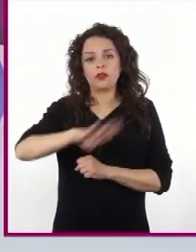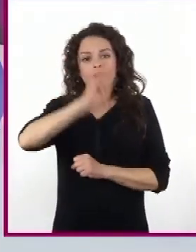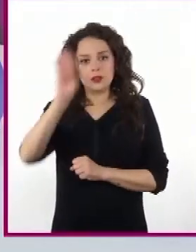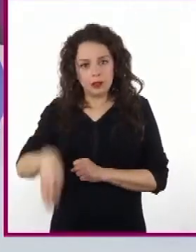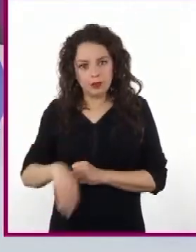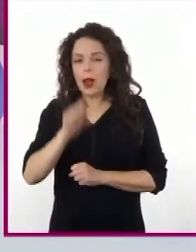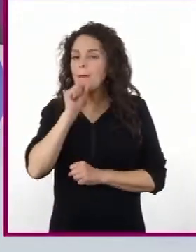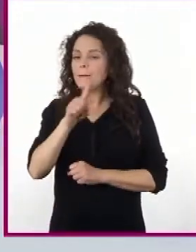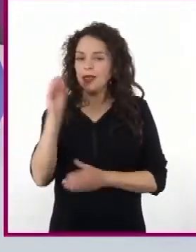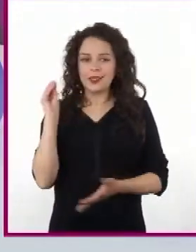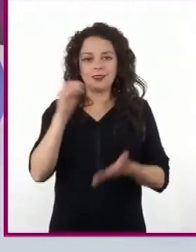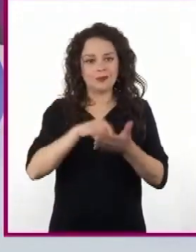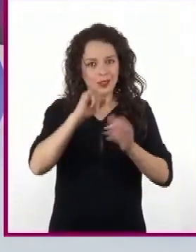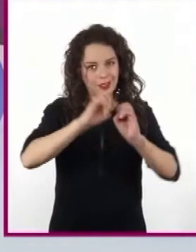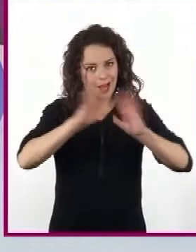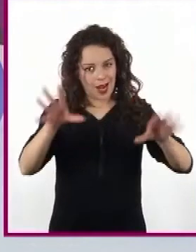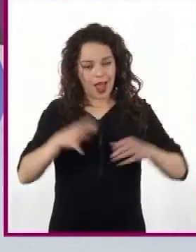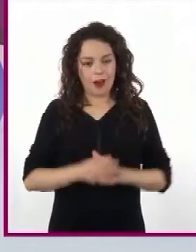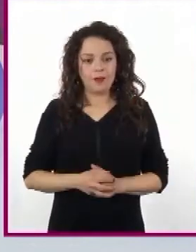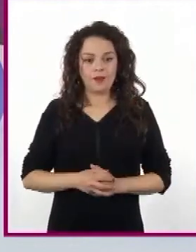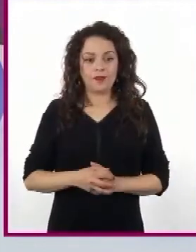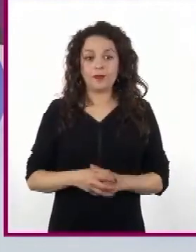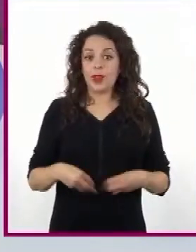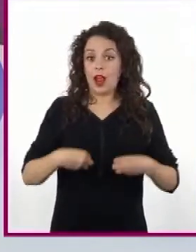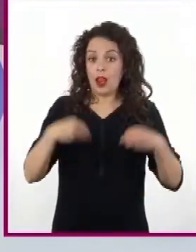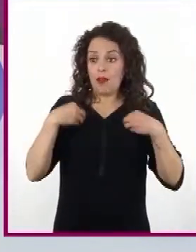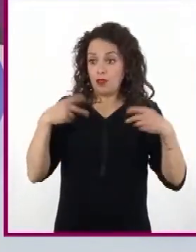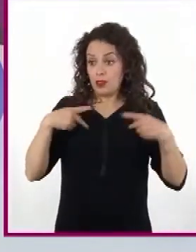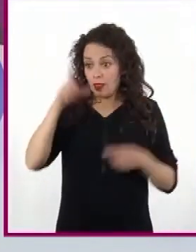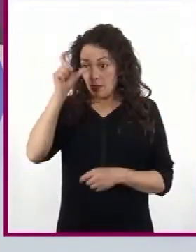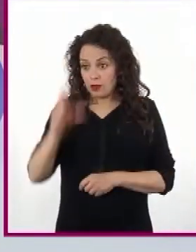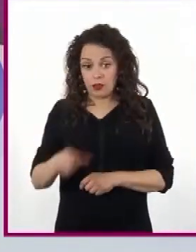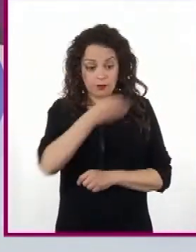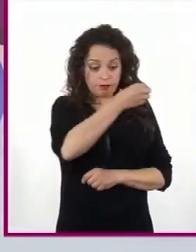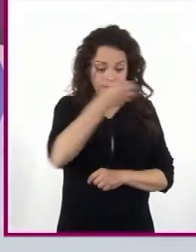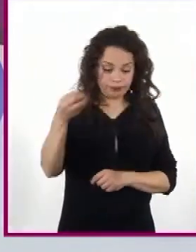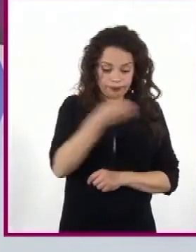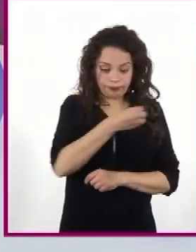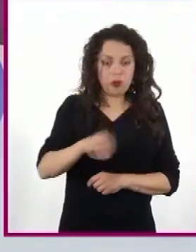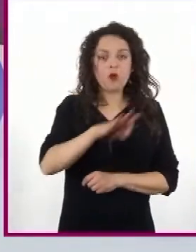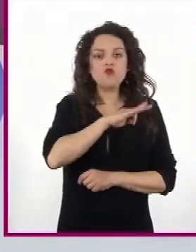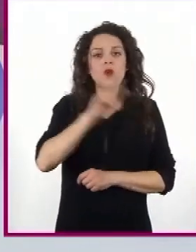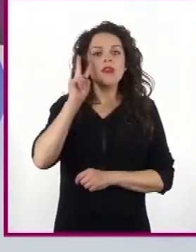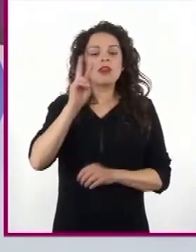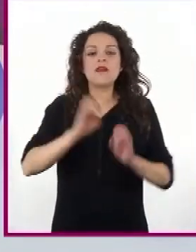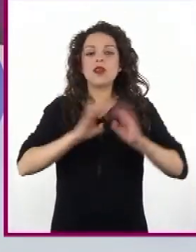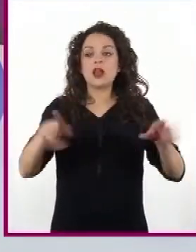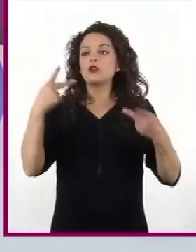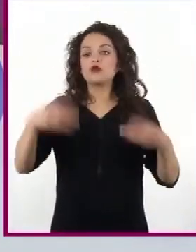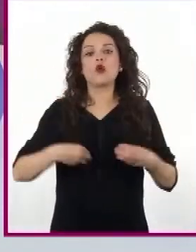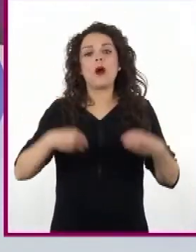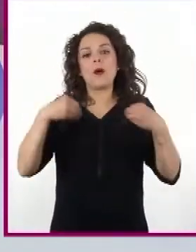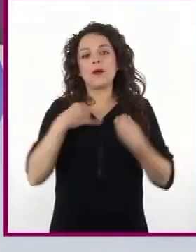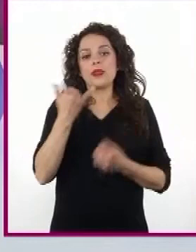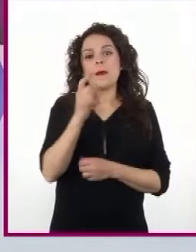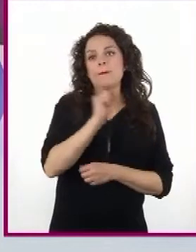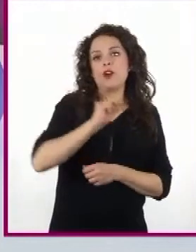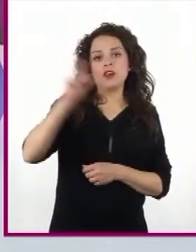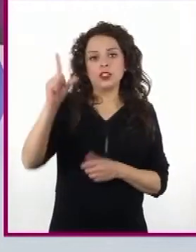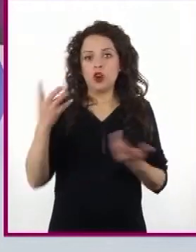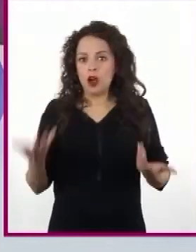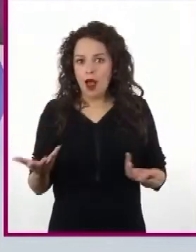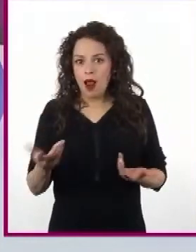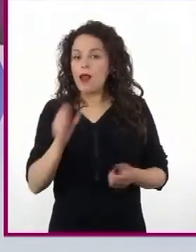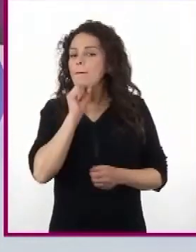El ordenar de manera cronológica la vida de nuestros personajes nos permite observar su trayectoria personal y profesional.